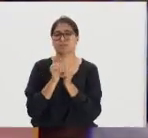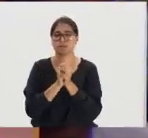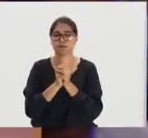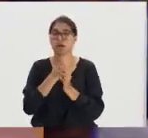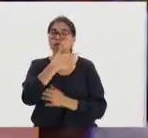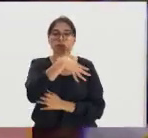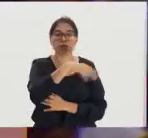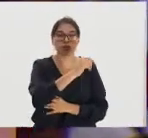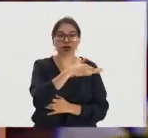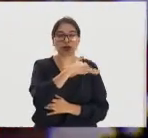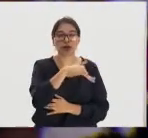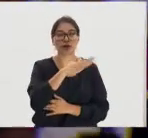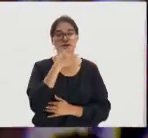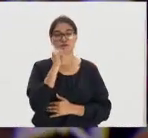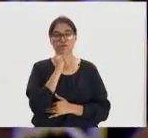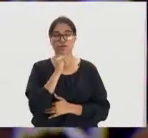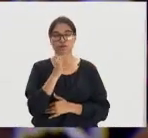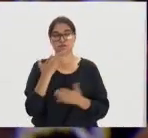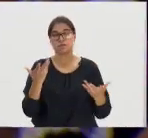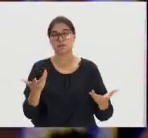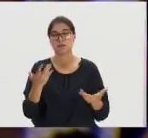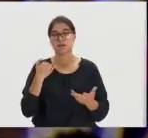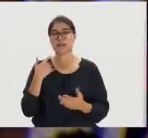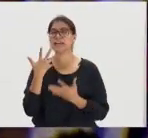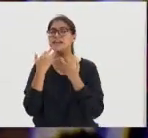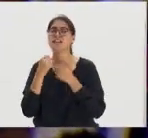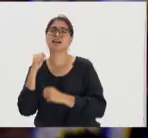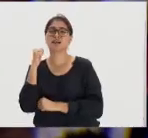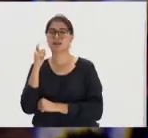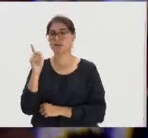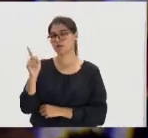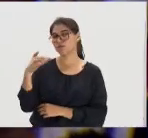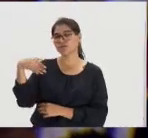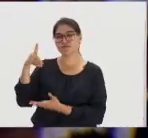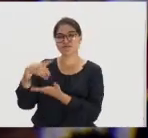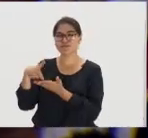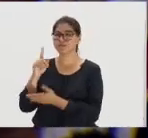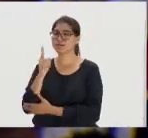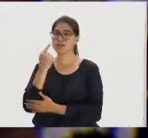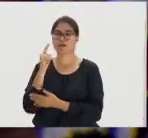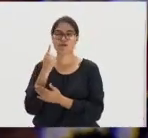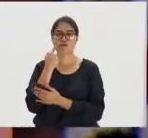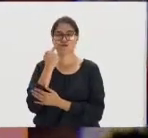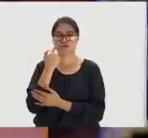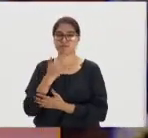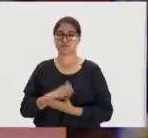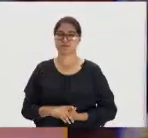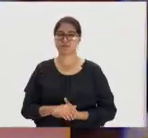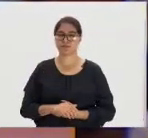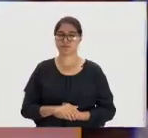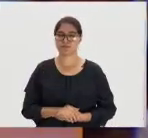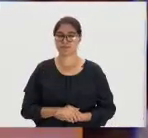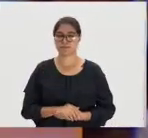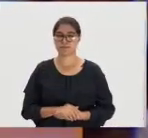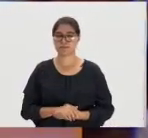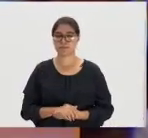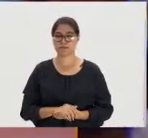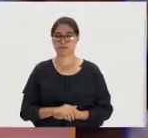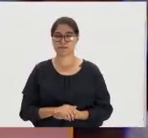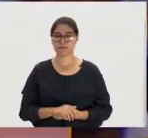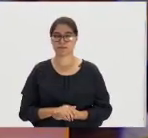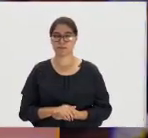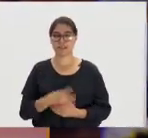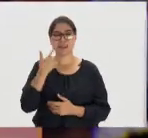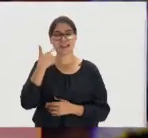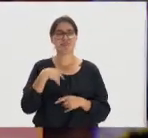solo bailando. No llegue a la discoteca. Ay, yo tengo problemas con la lengua, Kicheset. No le cuente las cosas al